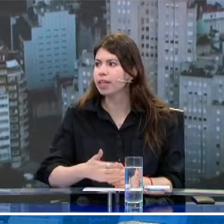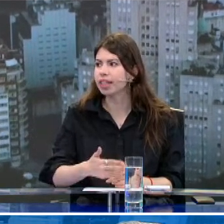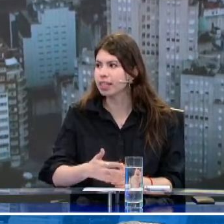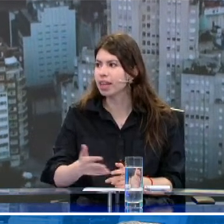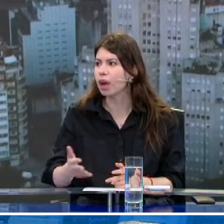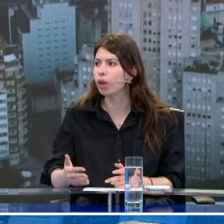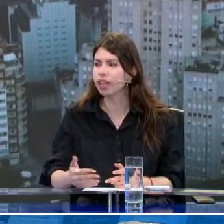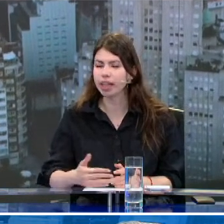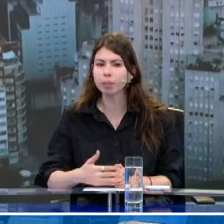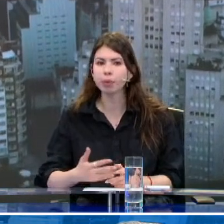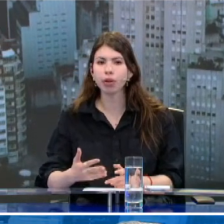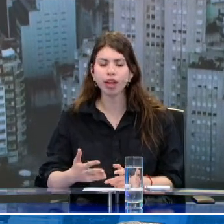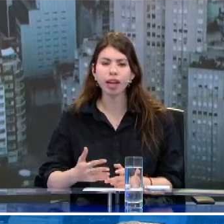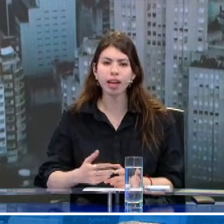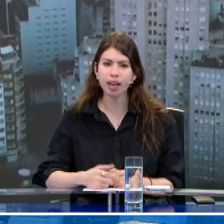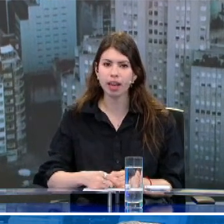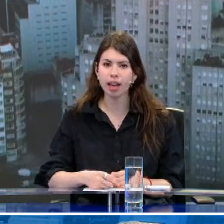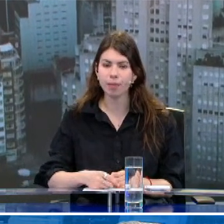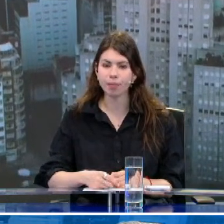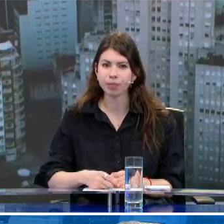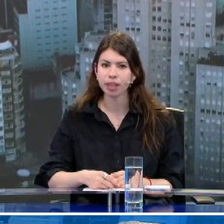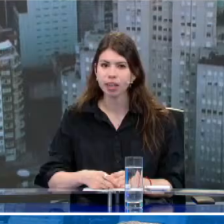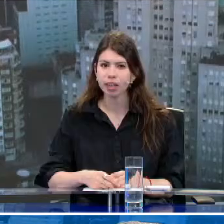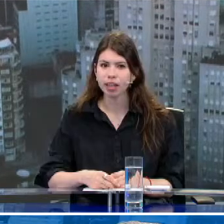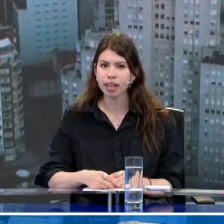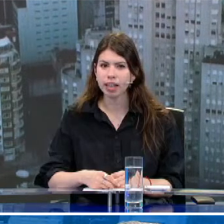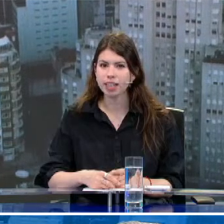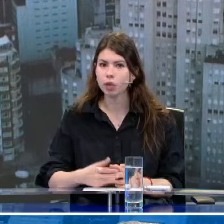no prestarse a cualquier tipo de